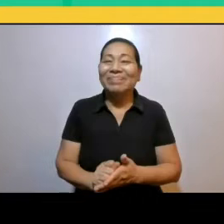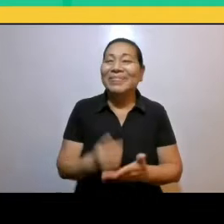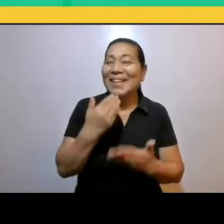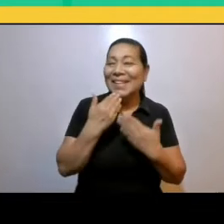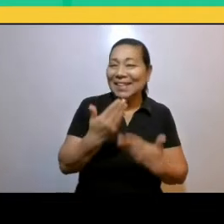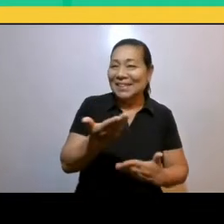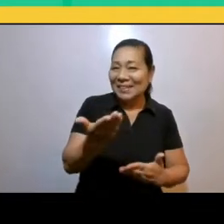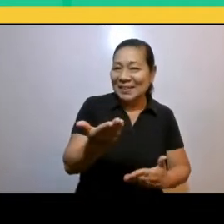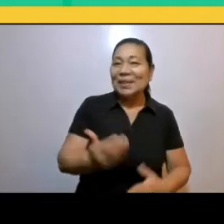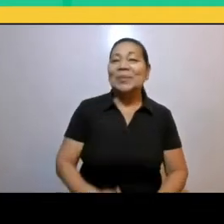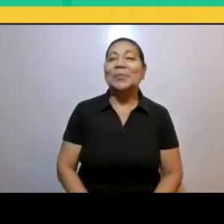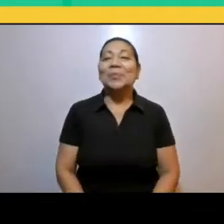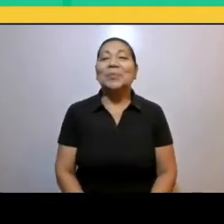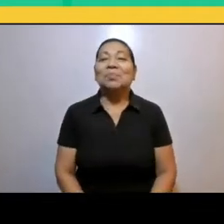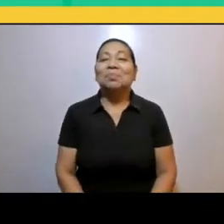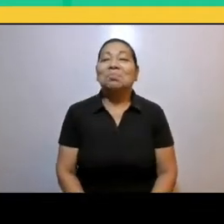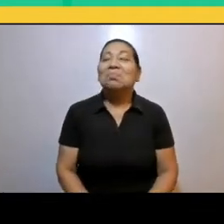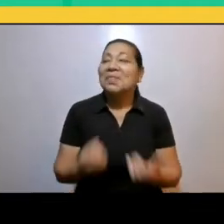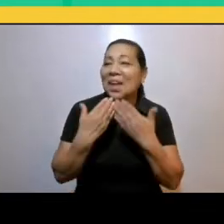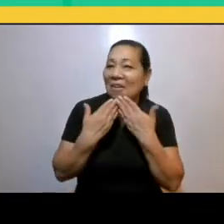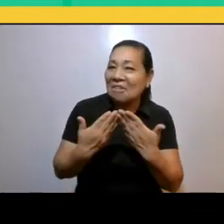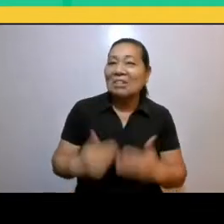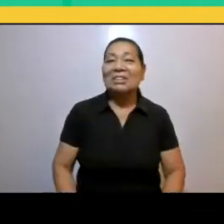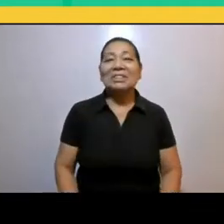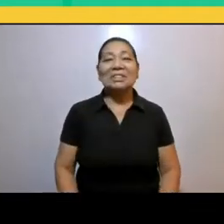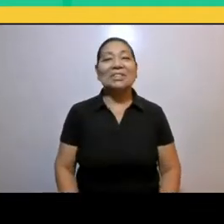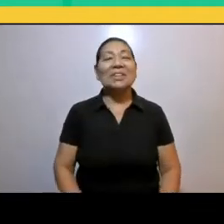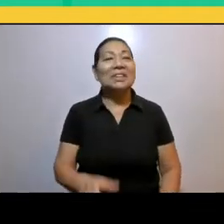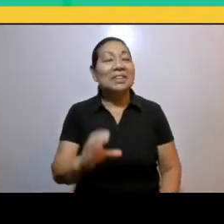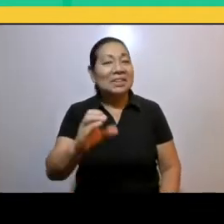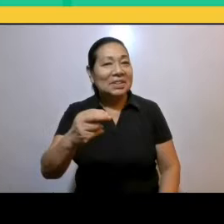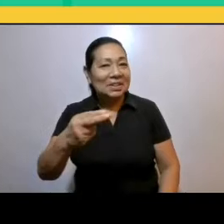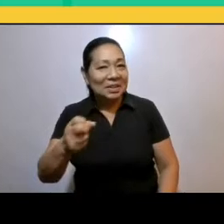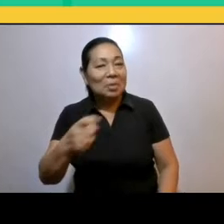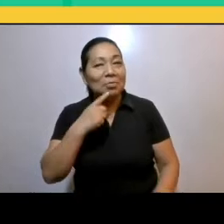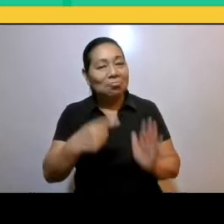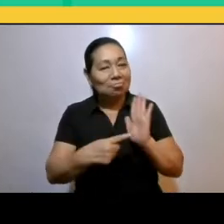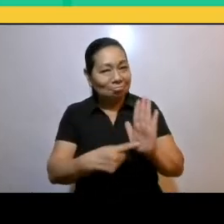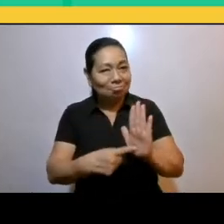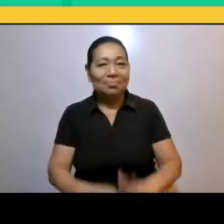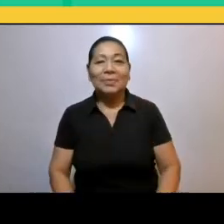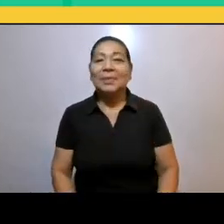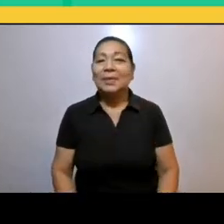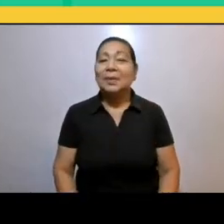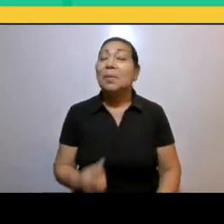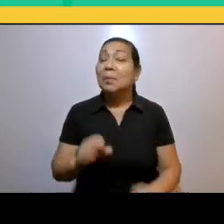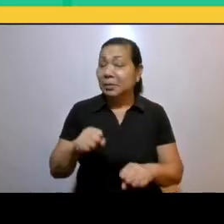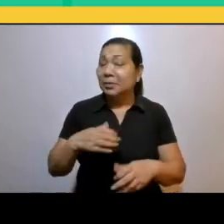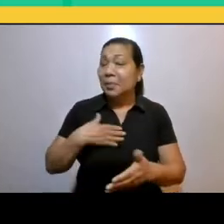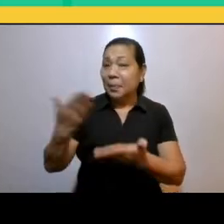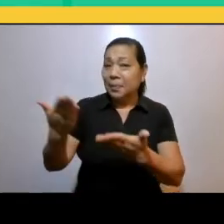Gracias. Bueno, muchas gracias en realidad, Cristian, por la presentación y por la